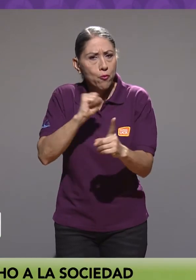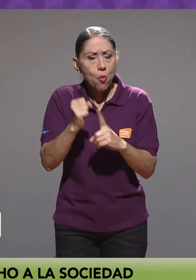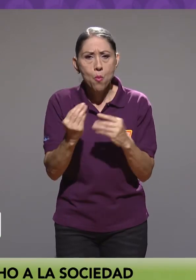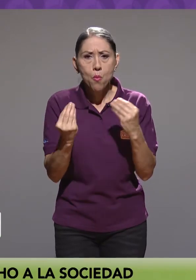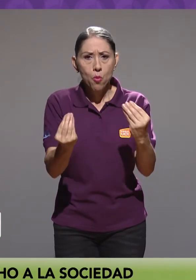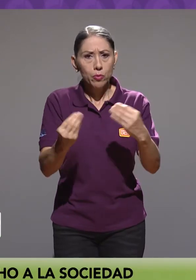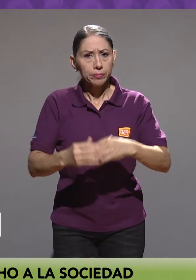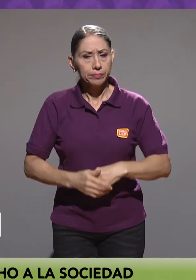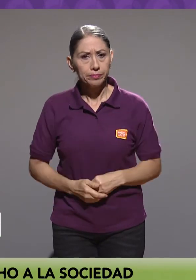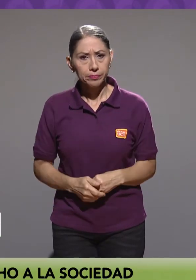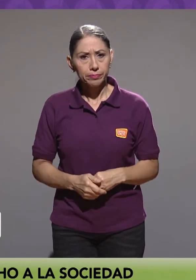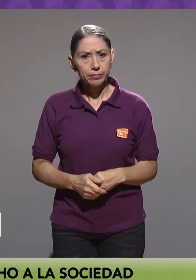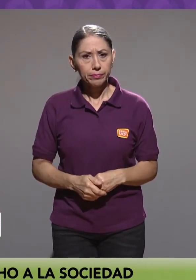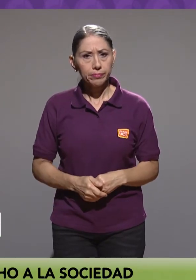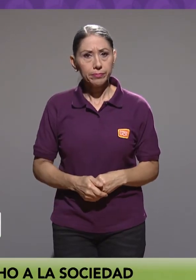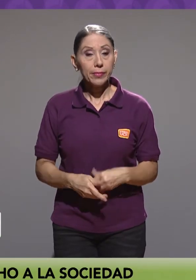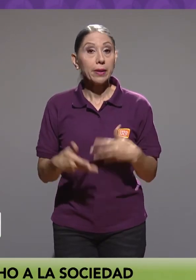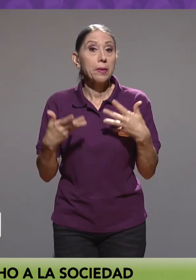la sociedad.